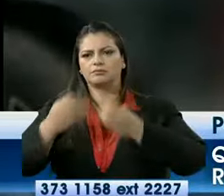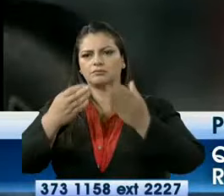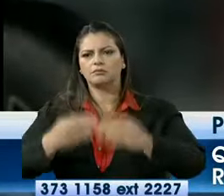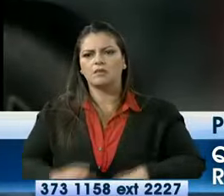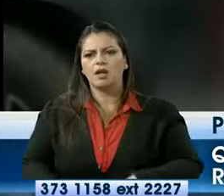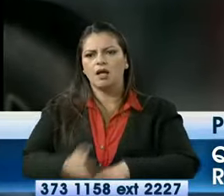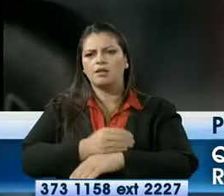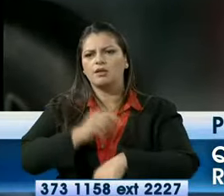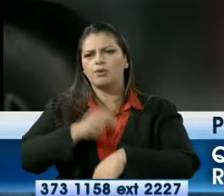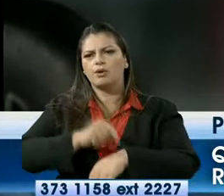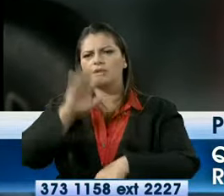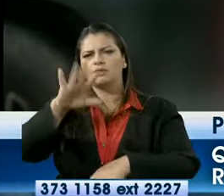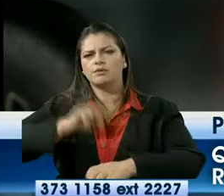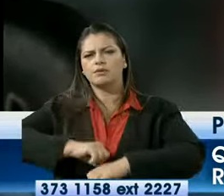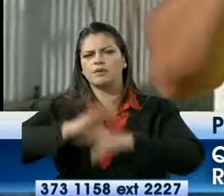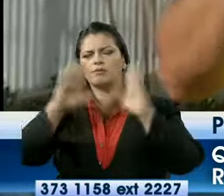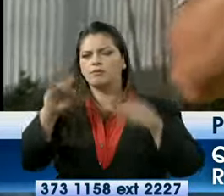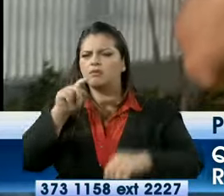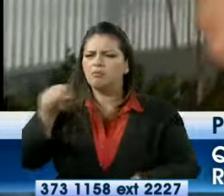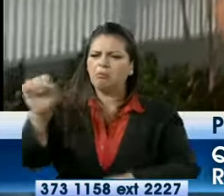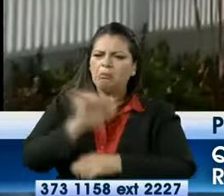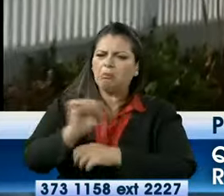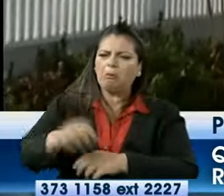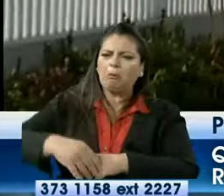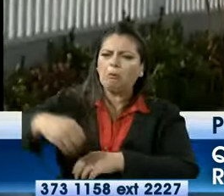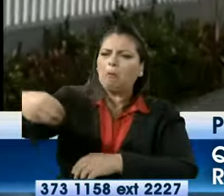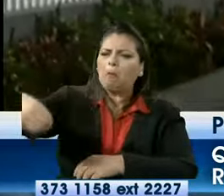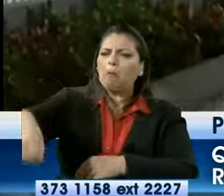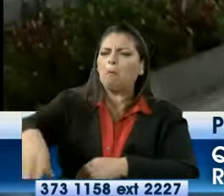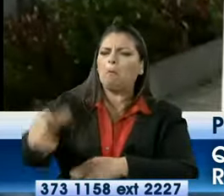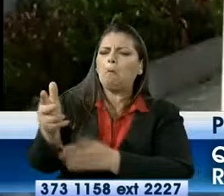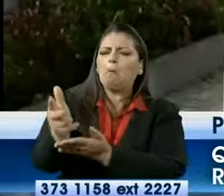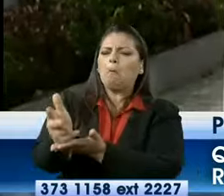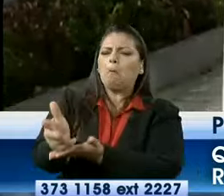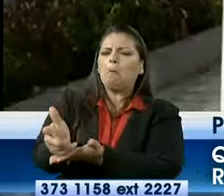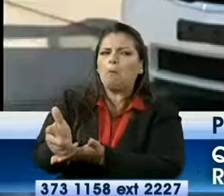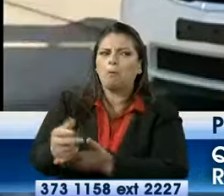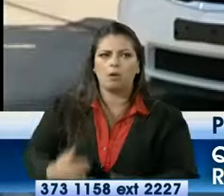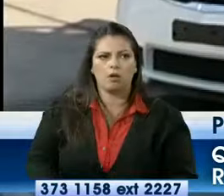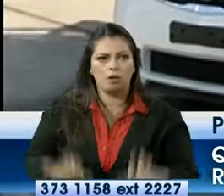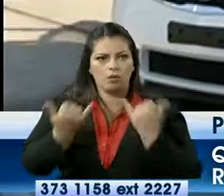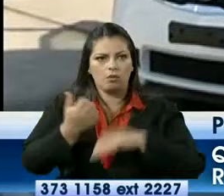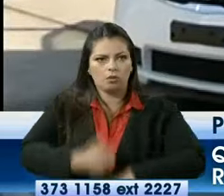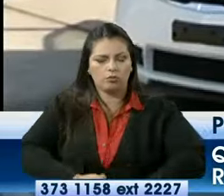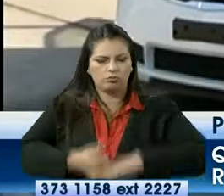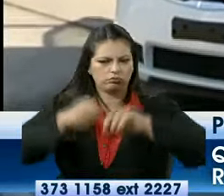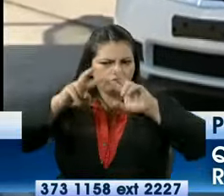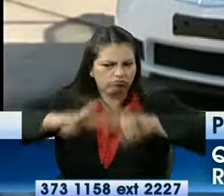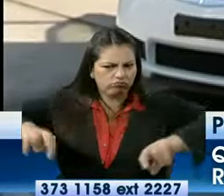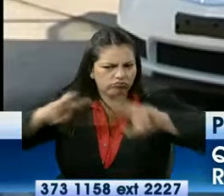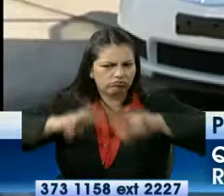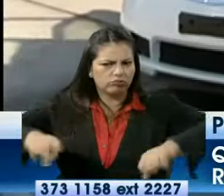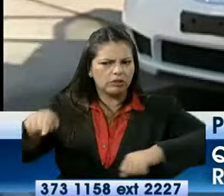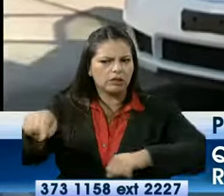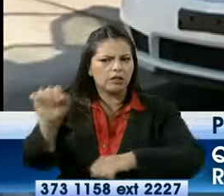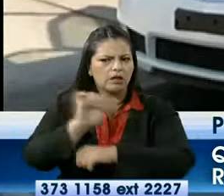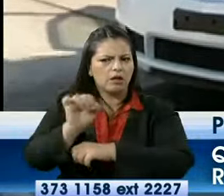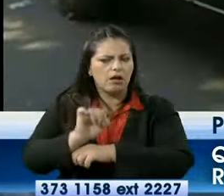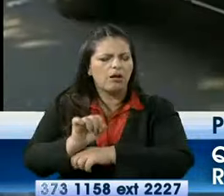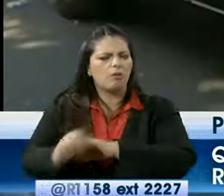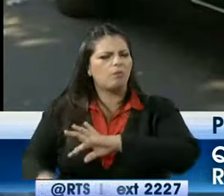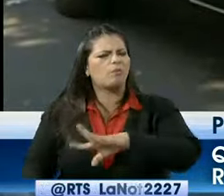mañana aproximadamente. Ahora las autoridades investigan si el automotor fue utilizado para cometer algún tipo de actividad